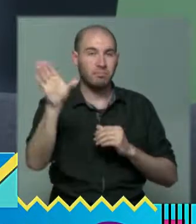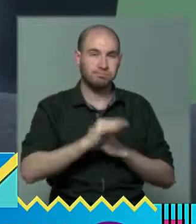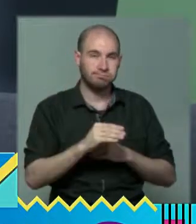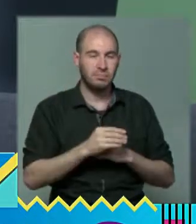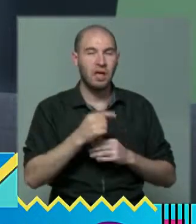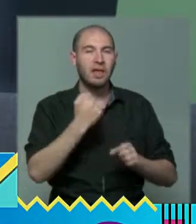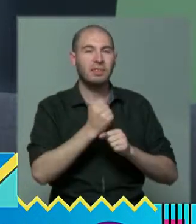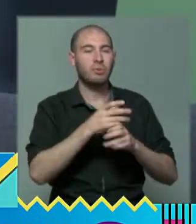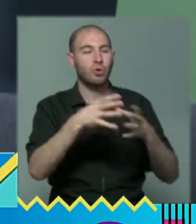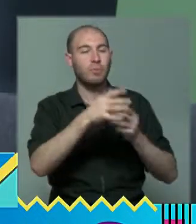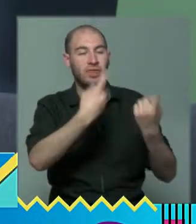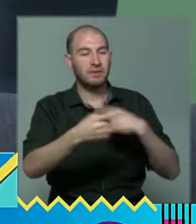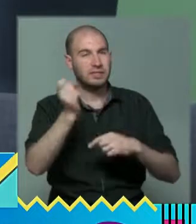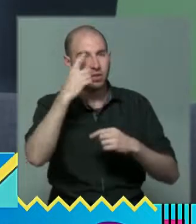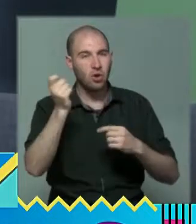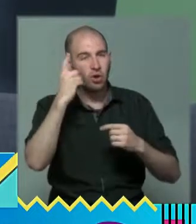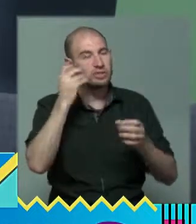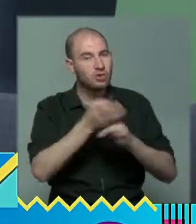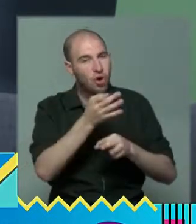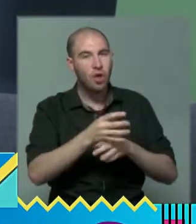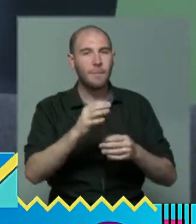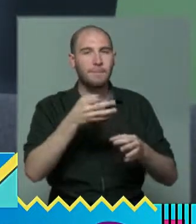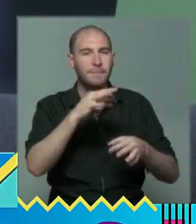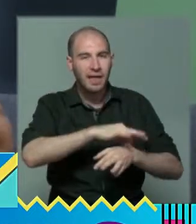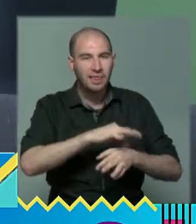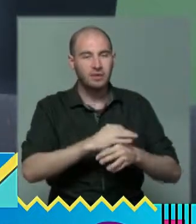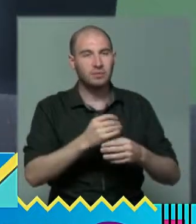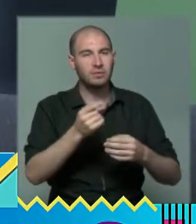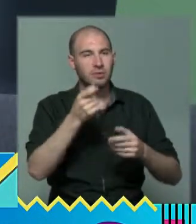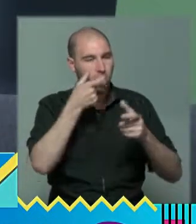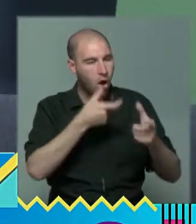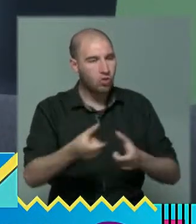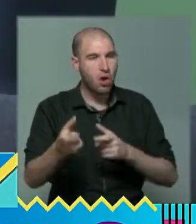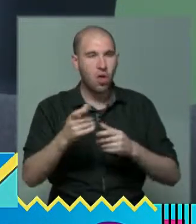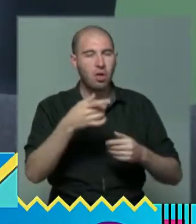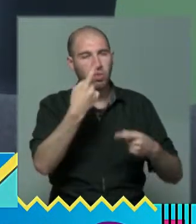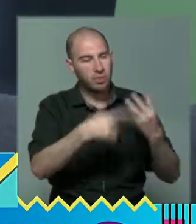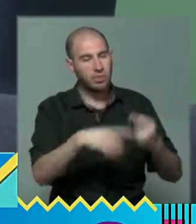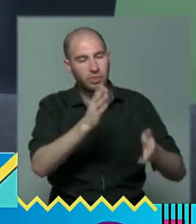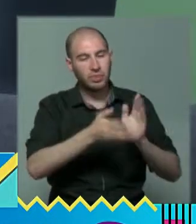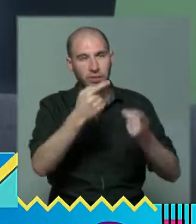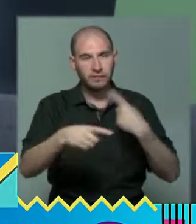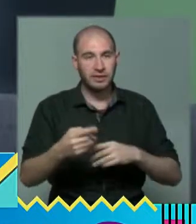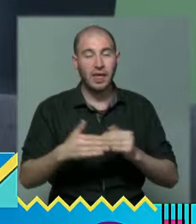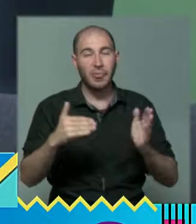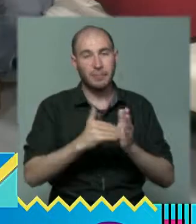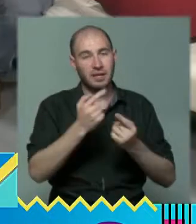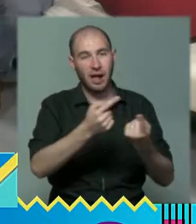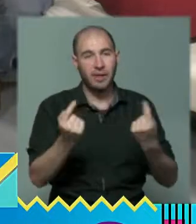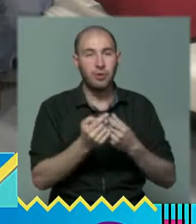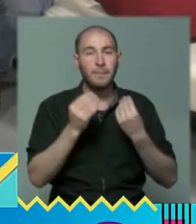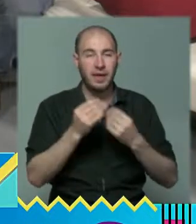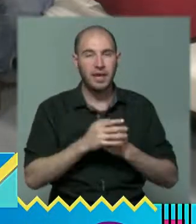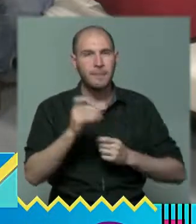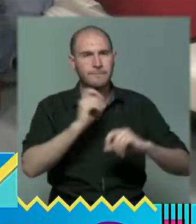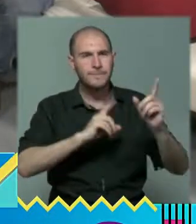hay un trabajo interdisciplinario con psicólogos, psicopedagogos, médicos, haciendo rinoscopías, haciendo distintos tipos de tratamiento según el caso, para poder